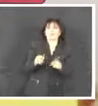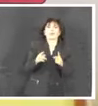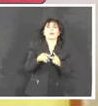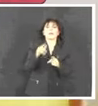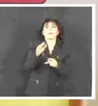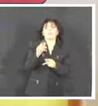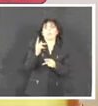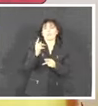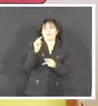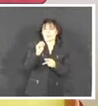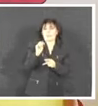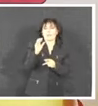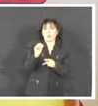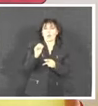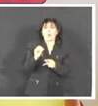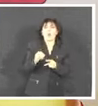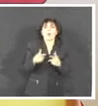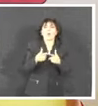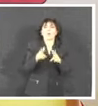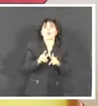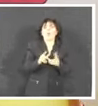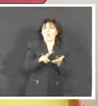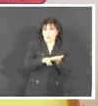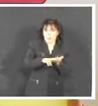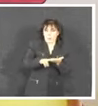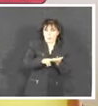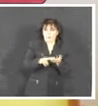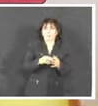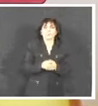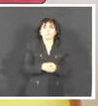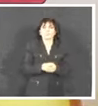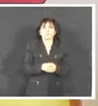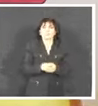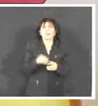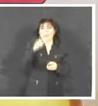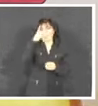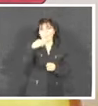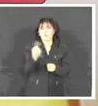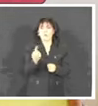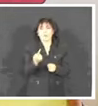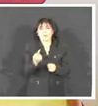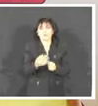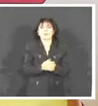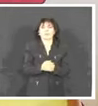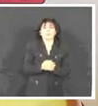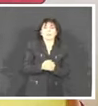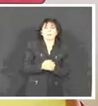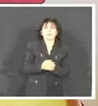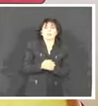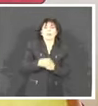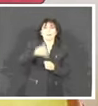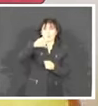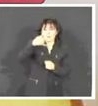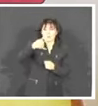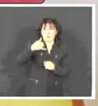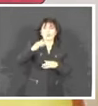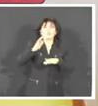qué? Para que el Infonavit pueda construir más viviendas de interés